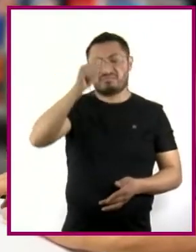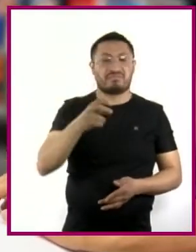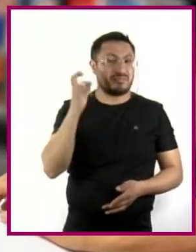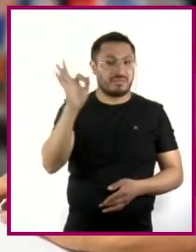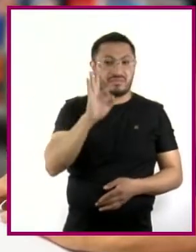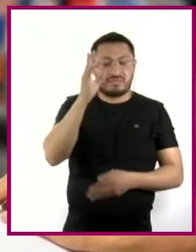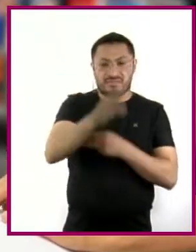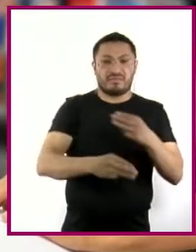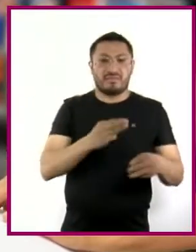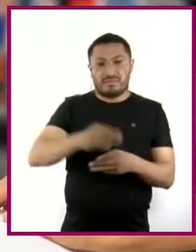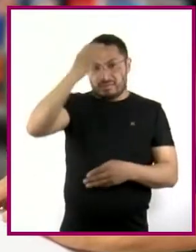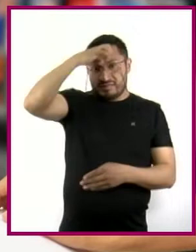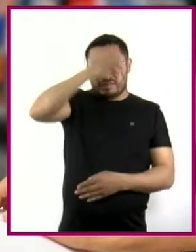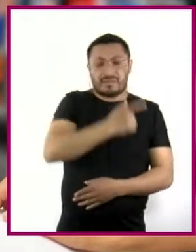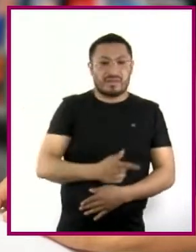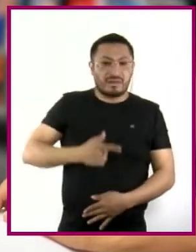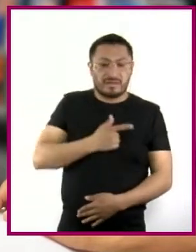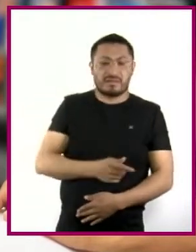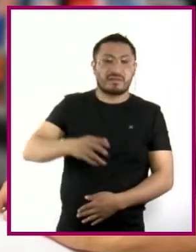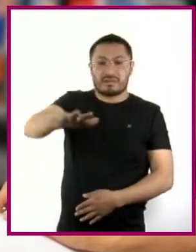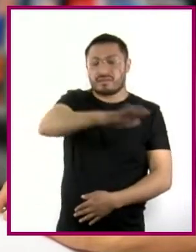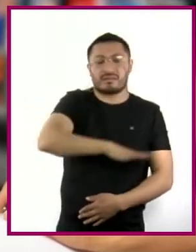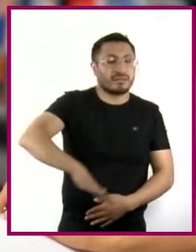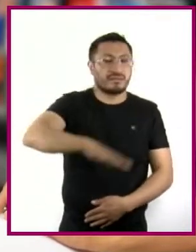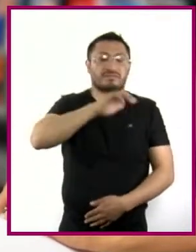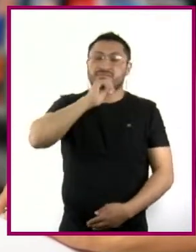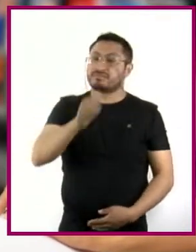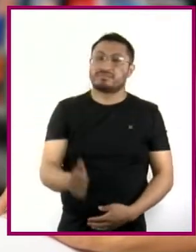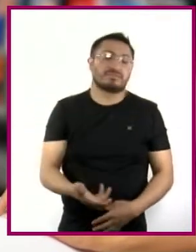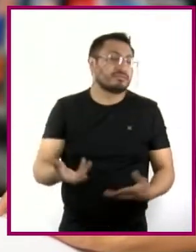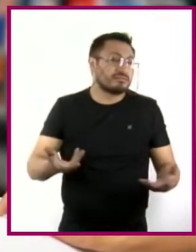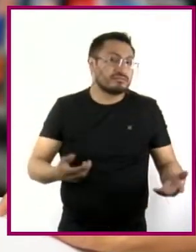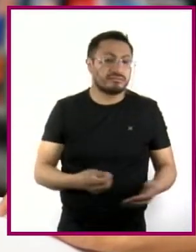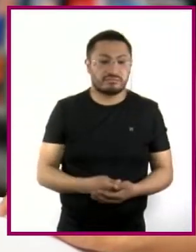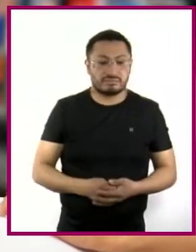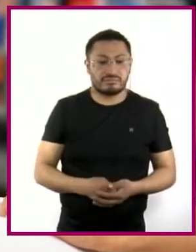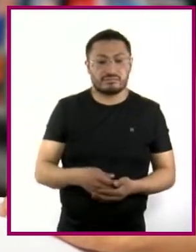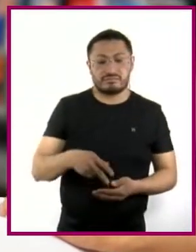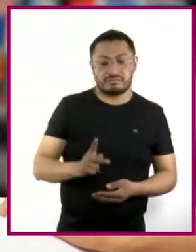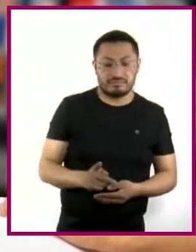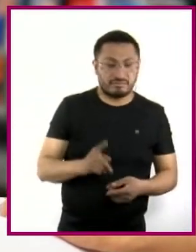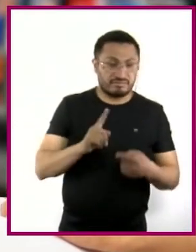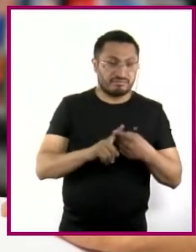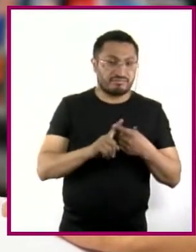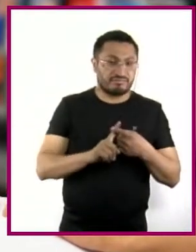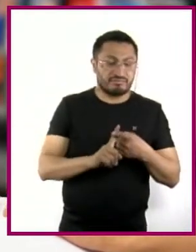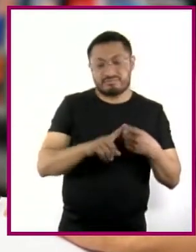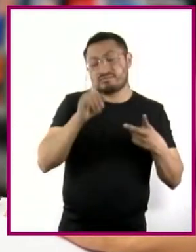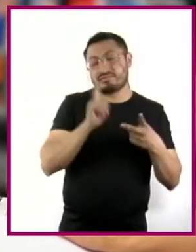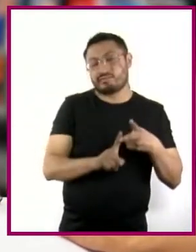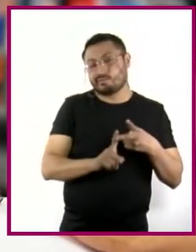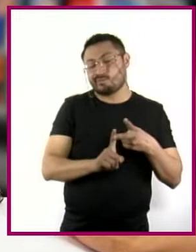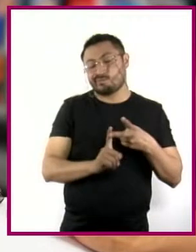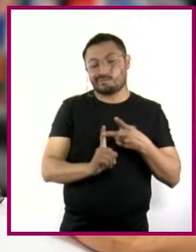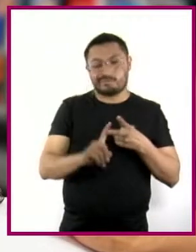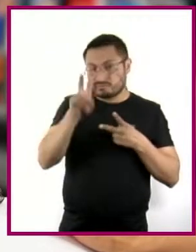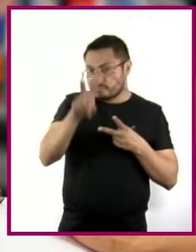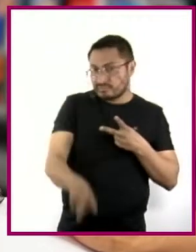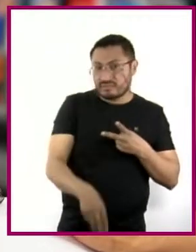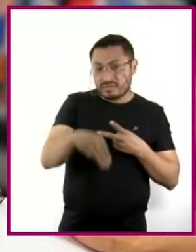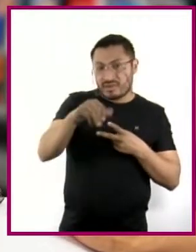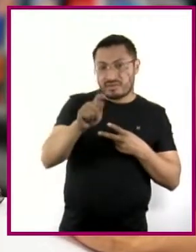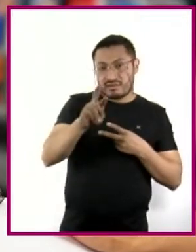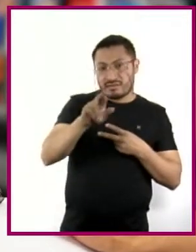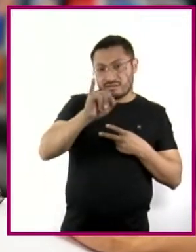me da una experiencia más agradable que el mundo que existe fuera de mi mente. Pero en segundo lugar, ¿de veras la Matrix